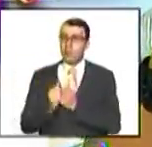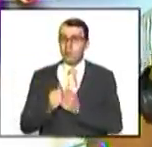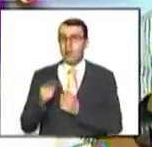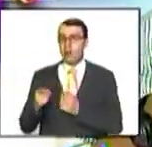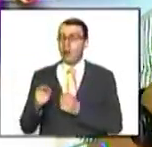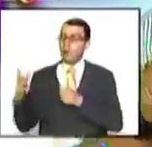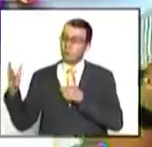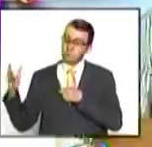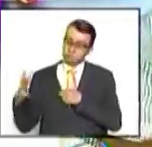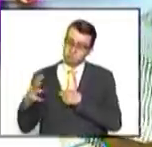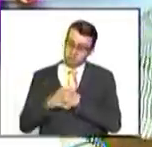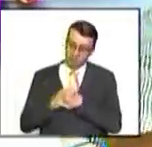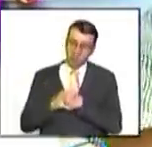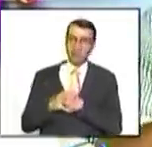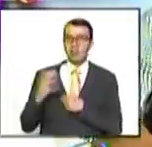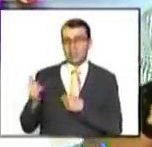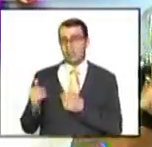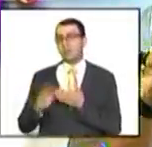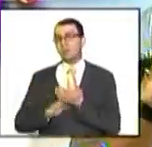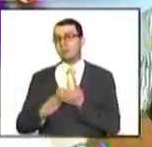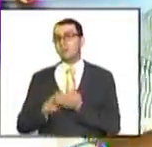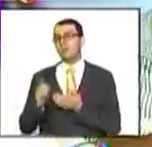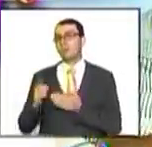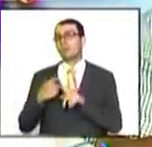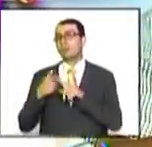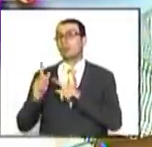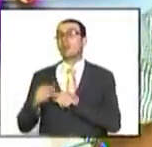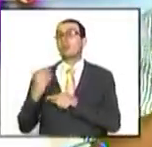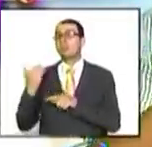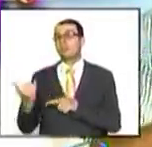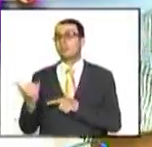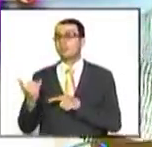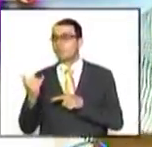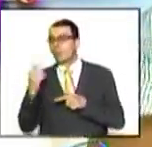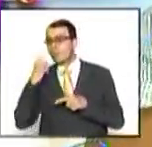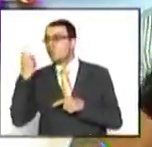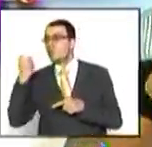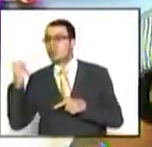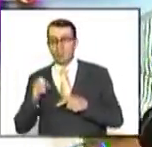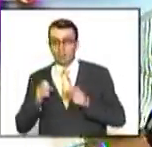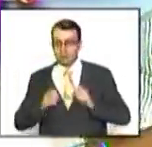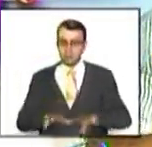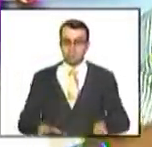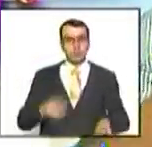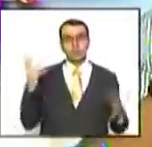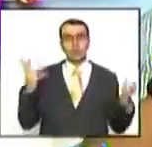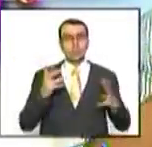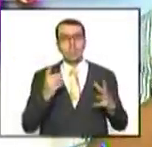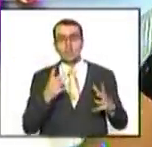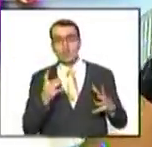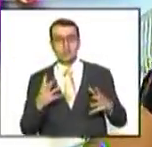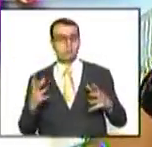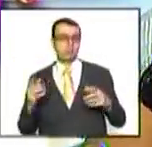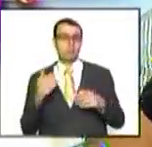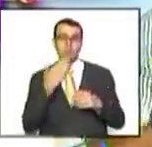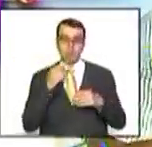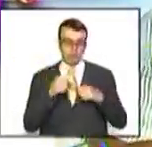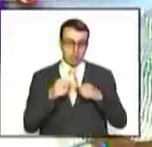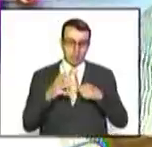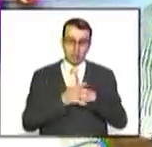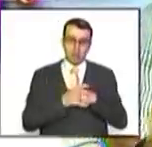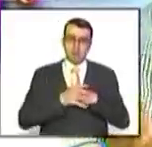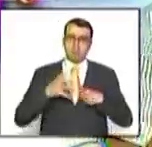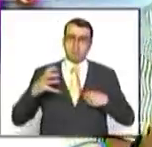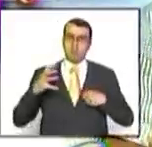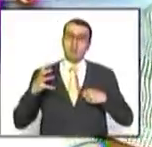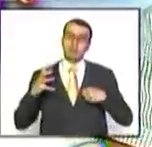la inflamación y que vaya a buscar muchos campos donde hay dolor. O sea, sirve de analgésico y antiinflamatorio a la vez. O